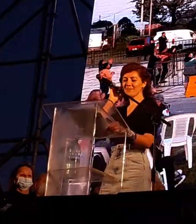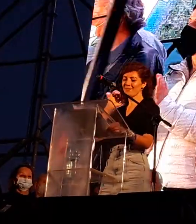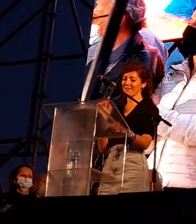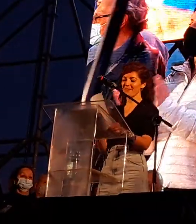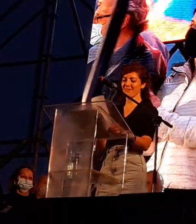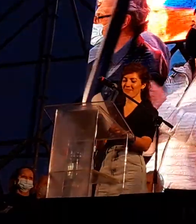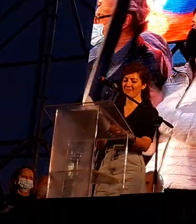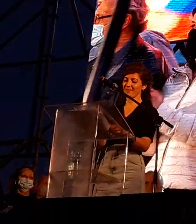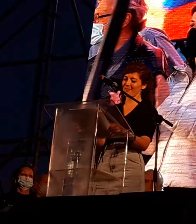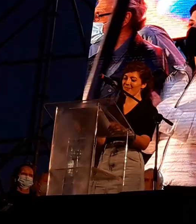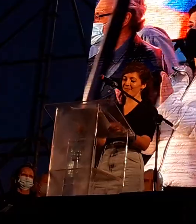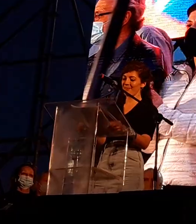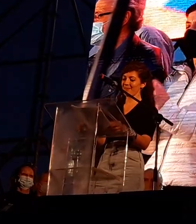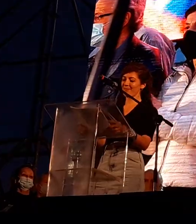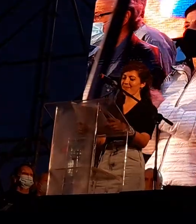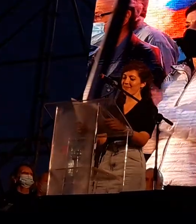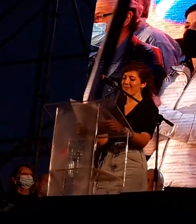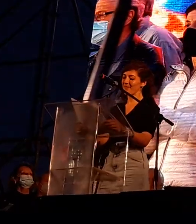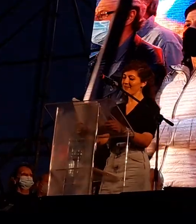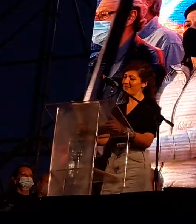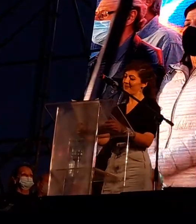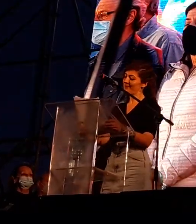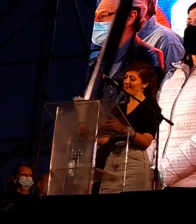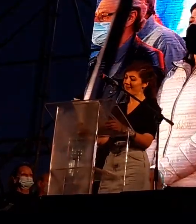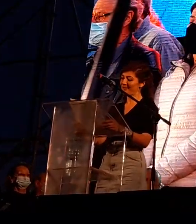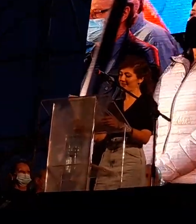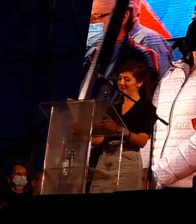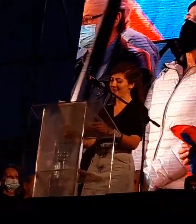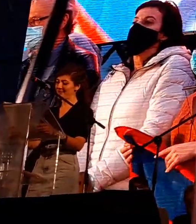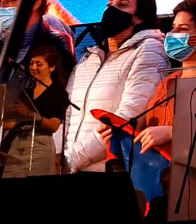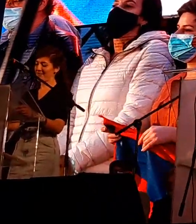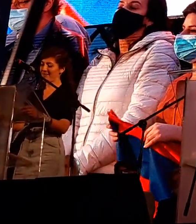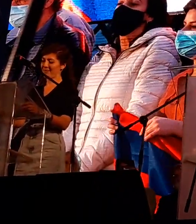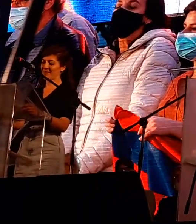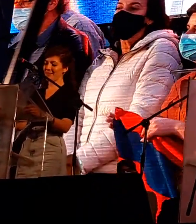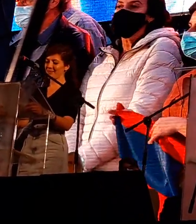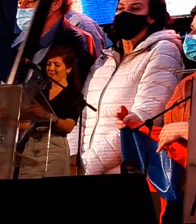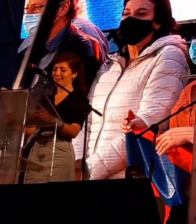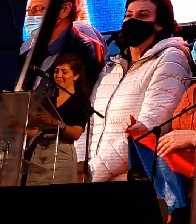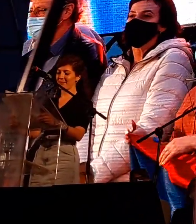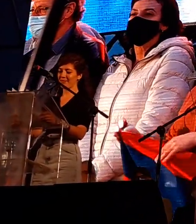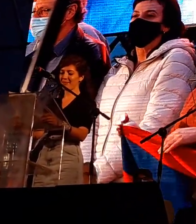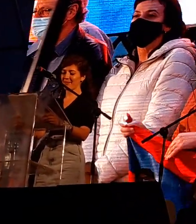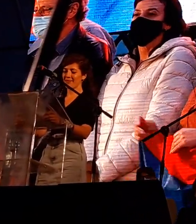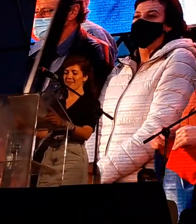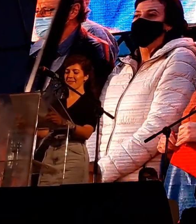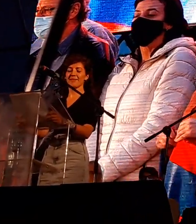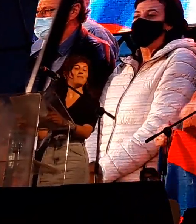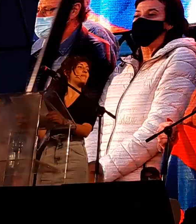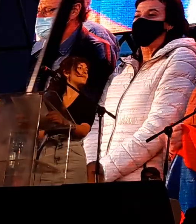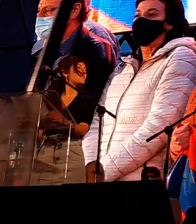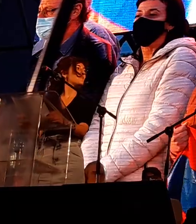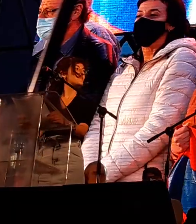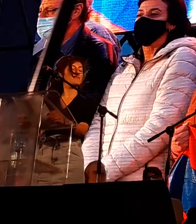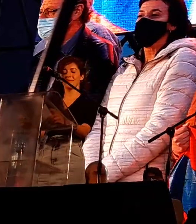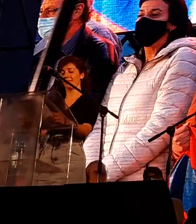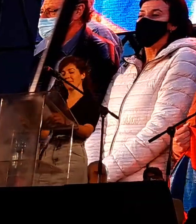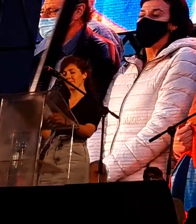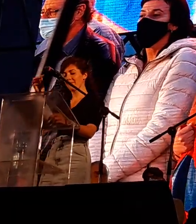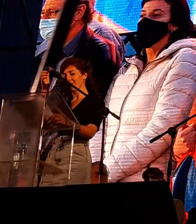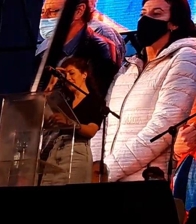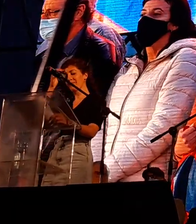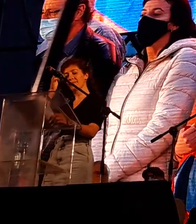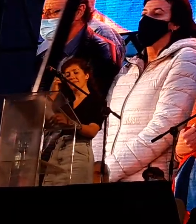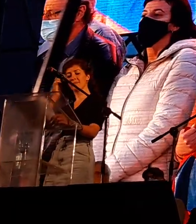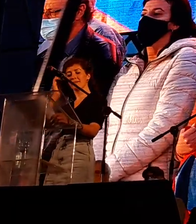Por esta razón, y pese a que aún no ha culminado el proceso de verificación y que falta la convocatoria oficial de la Corte Electoral